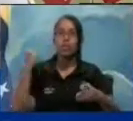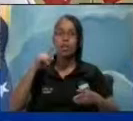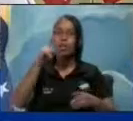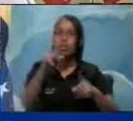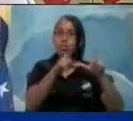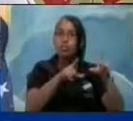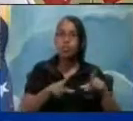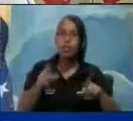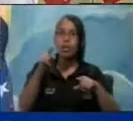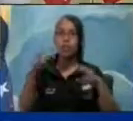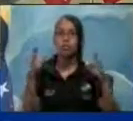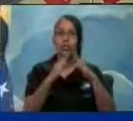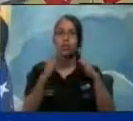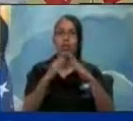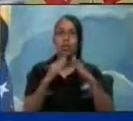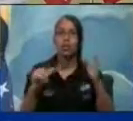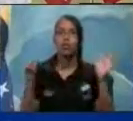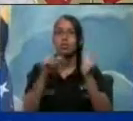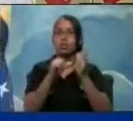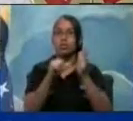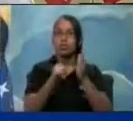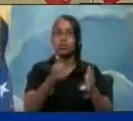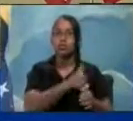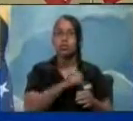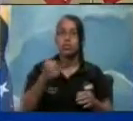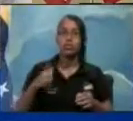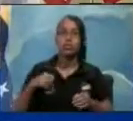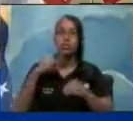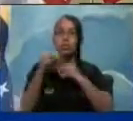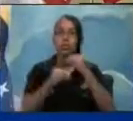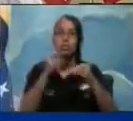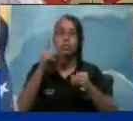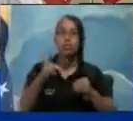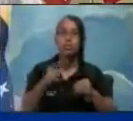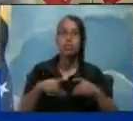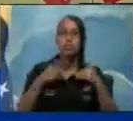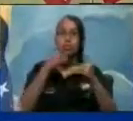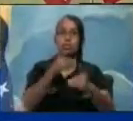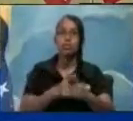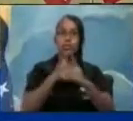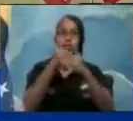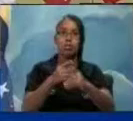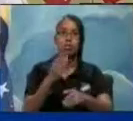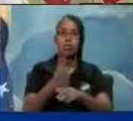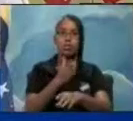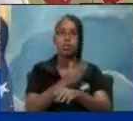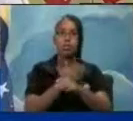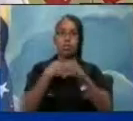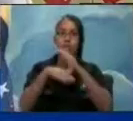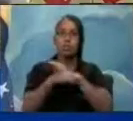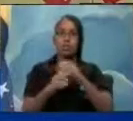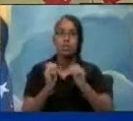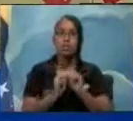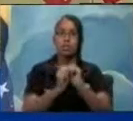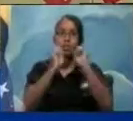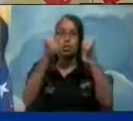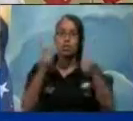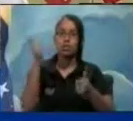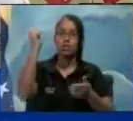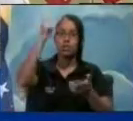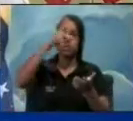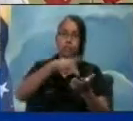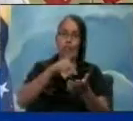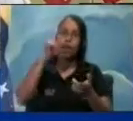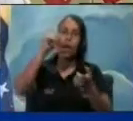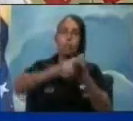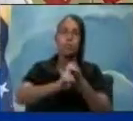su casa donde personalmente hace su devocional antes que se levante la esposa, antes que se